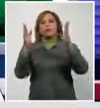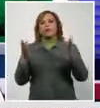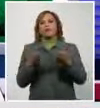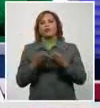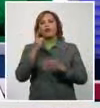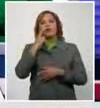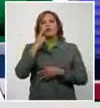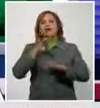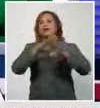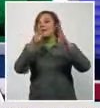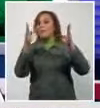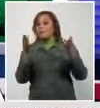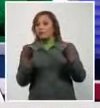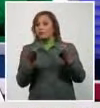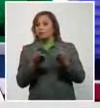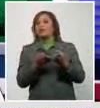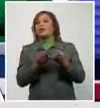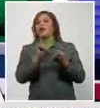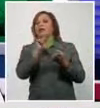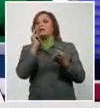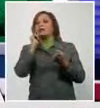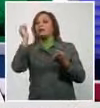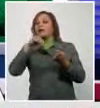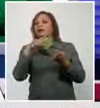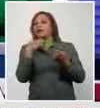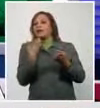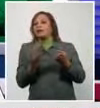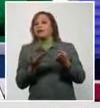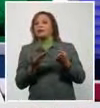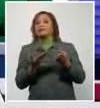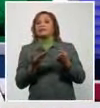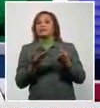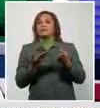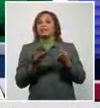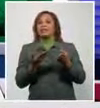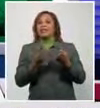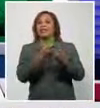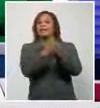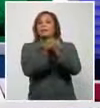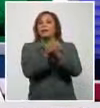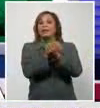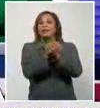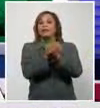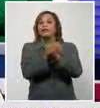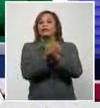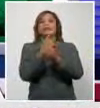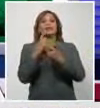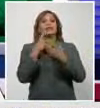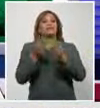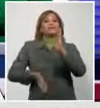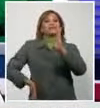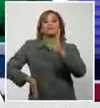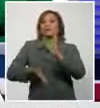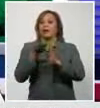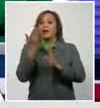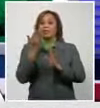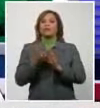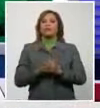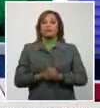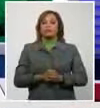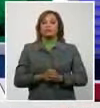el mundo, tú te das cuenta que el riesgo es muy alto. ¿Por